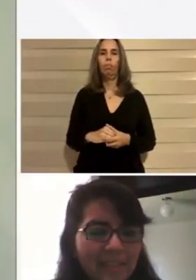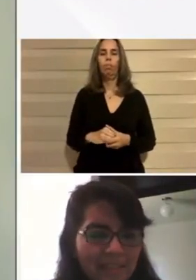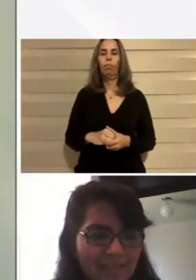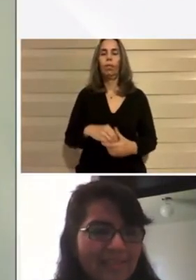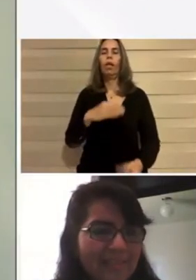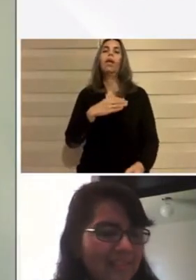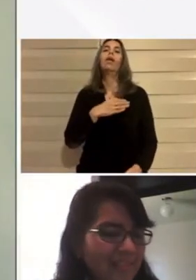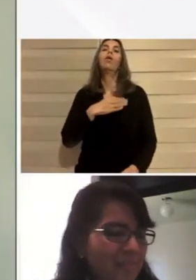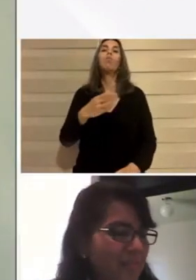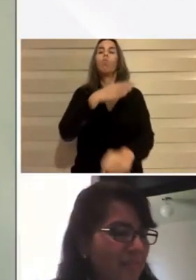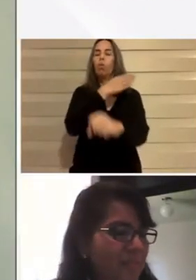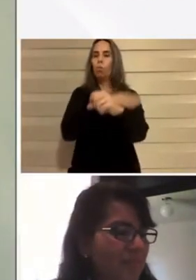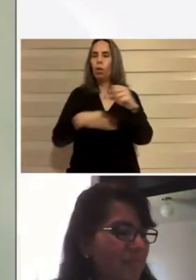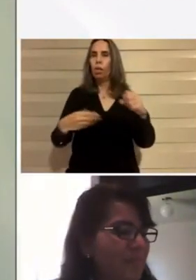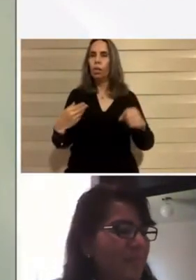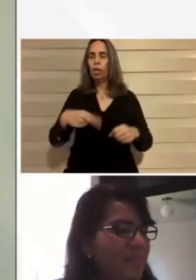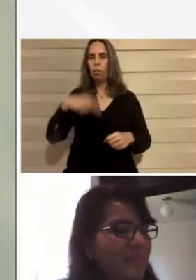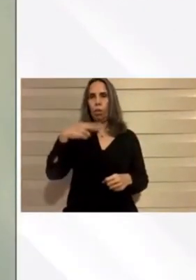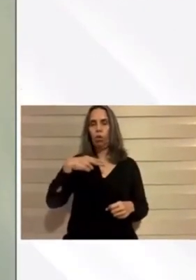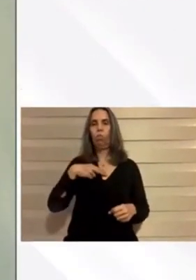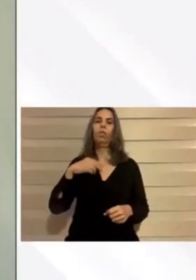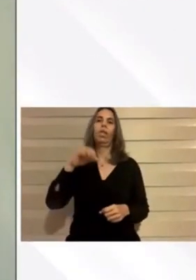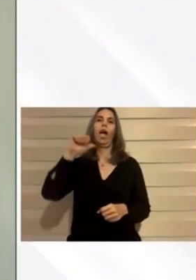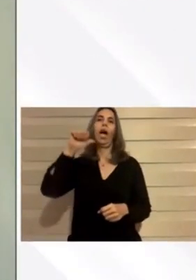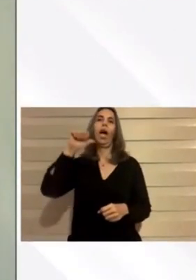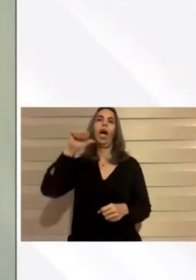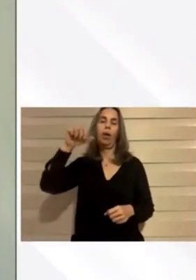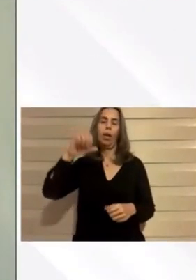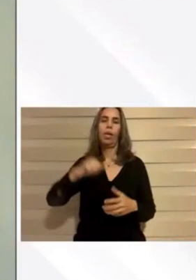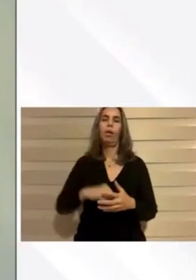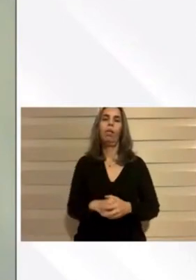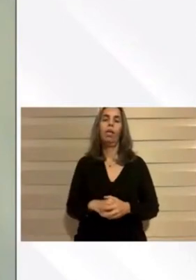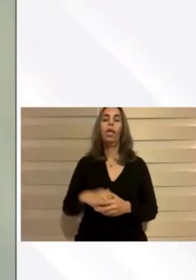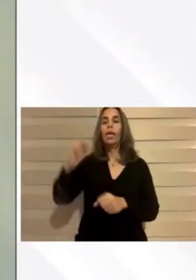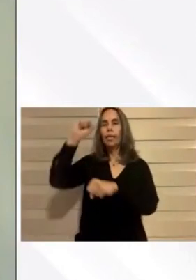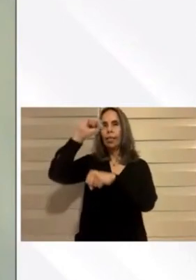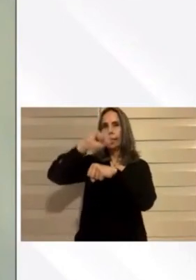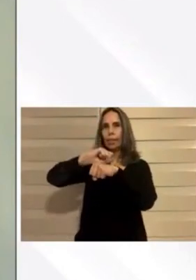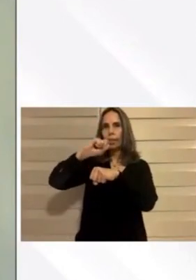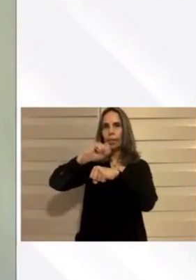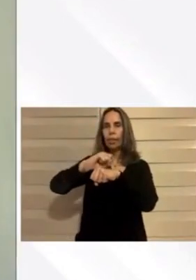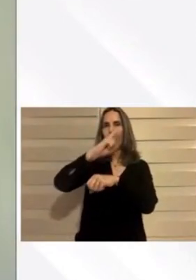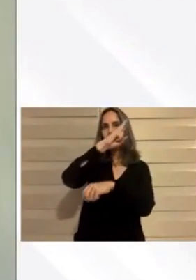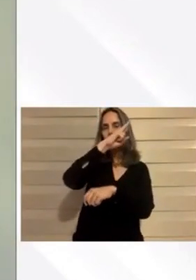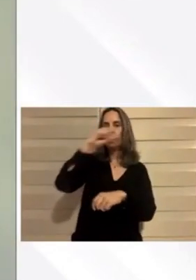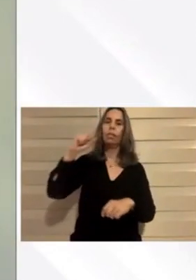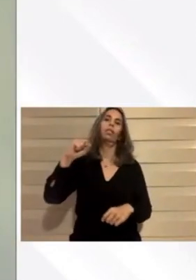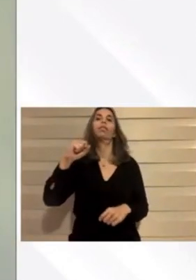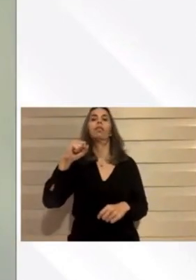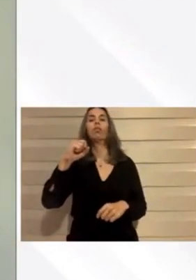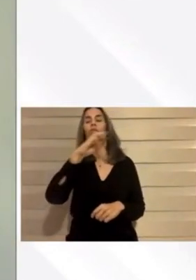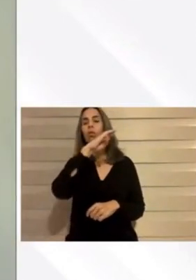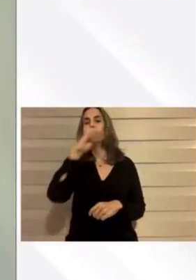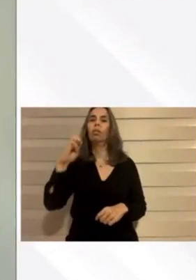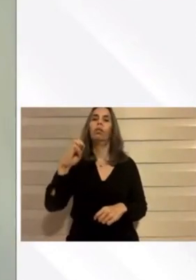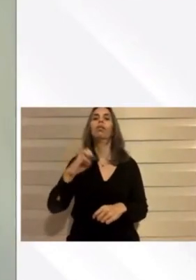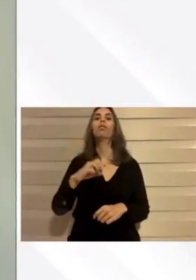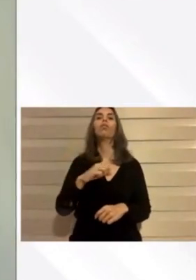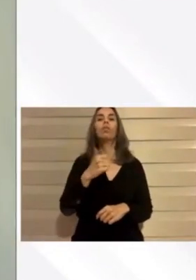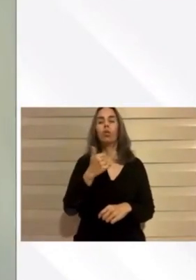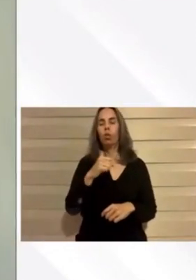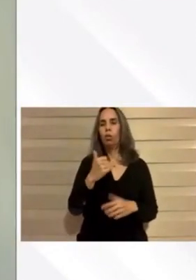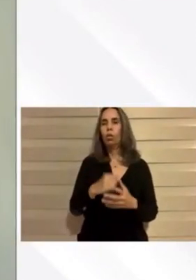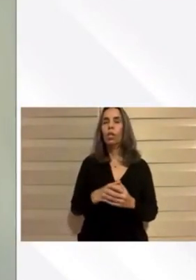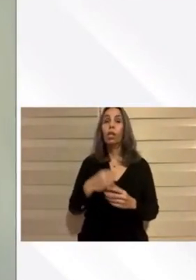Buenas tardes, soy América Naomi Alfaro Sánchez, de la secundaria 311 Francisco Larroyo. Soy un